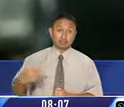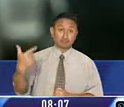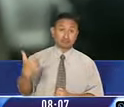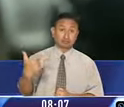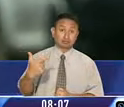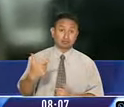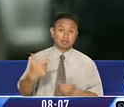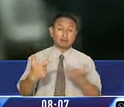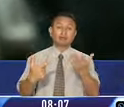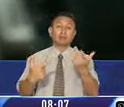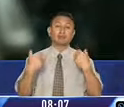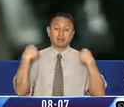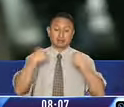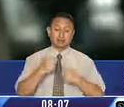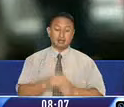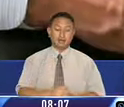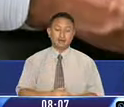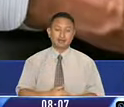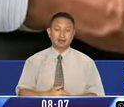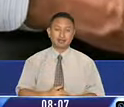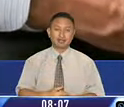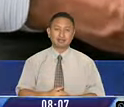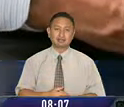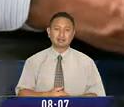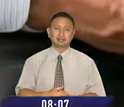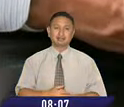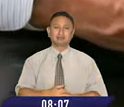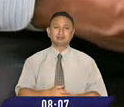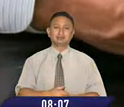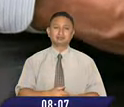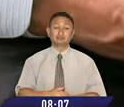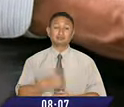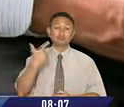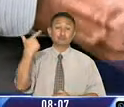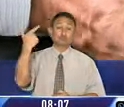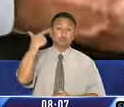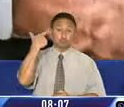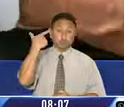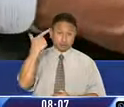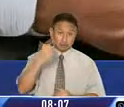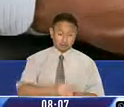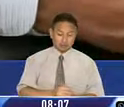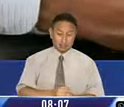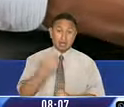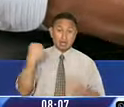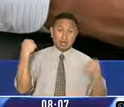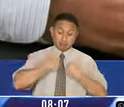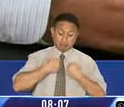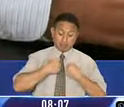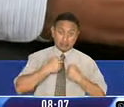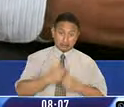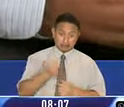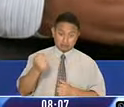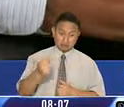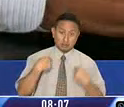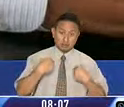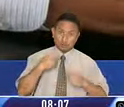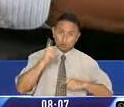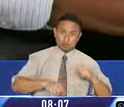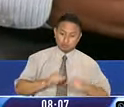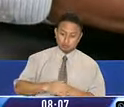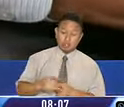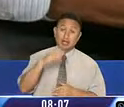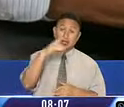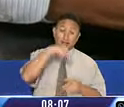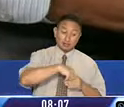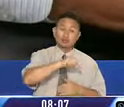que afloje los billetes. Me apunta con el arma y que devuelva en que entregue la maleta. Yo no le pude entregar la maleta por